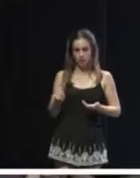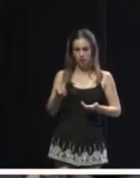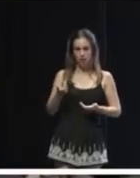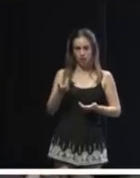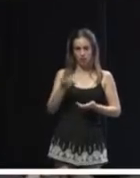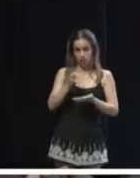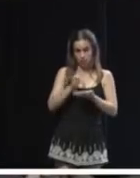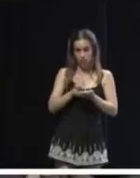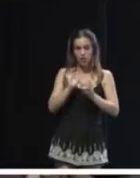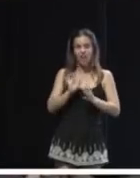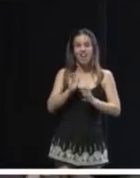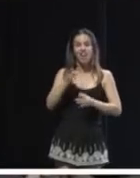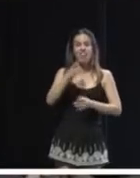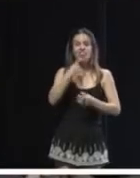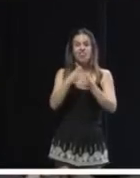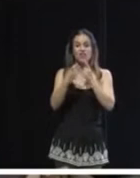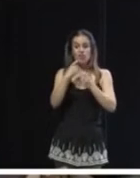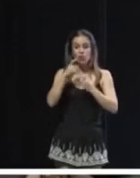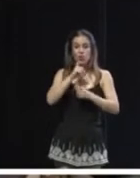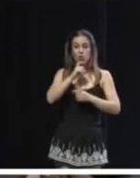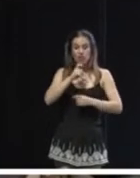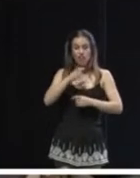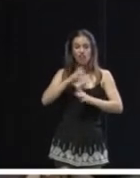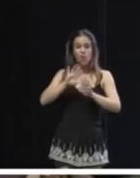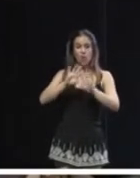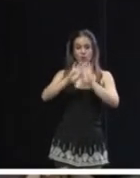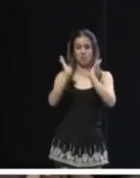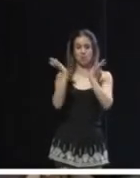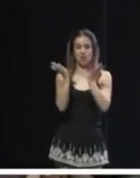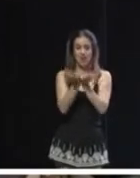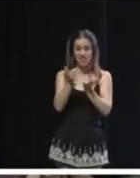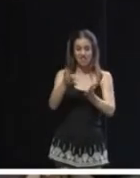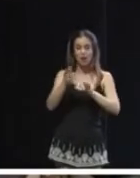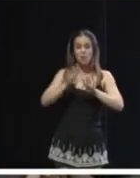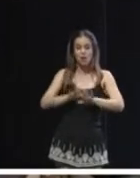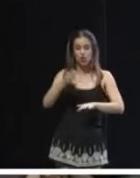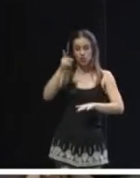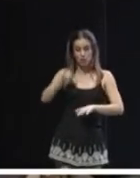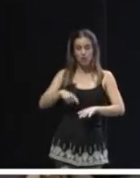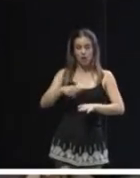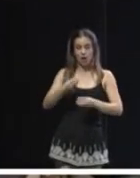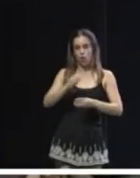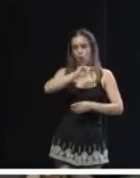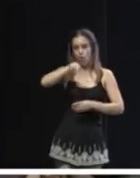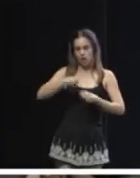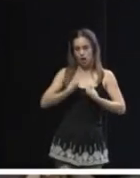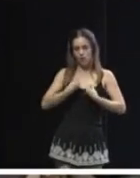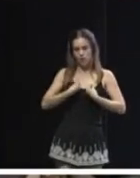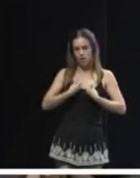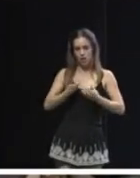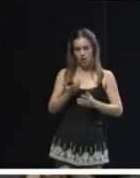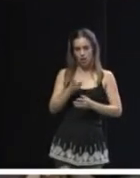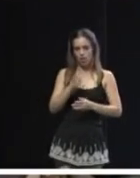está dificultando el planeta, pero está dificultando nuestras vidas.